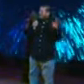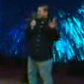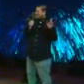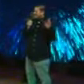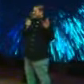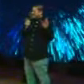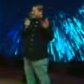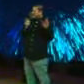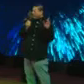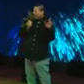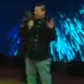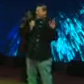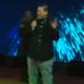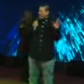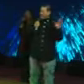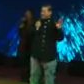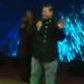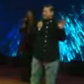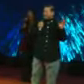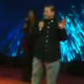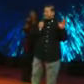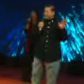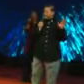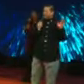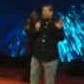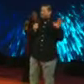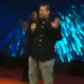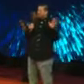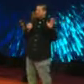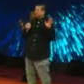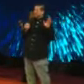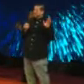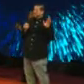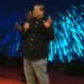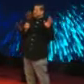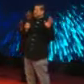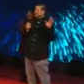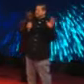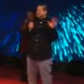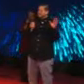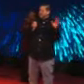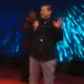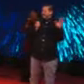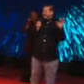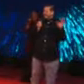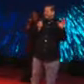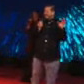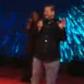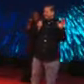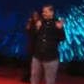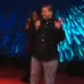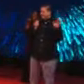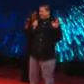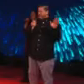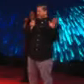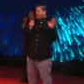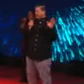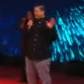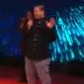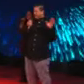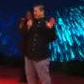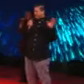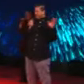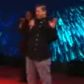vida ha sido bueno. Aleluya. En mi vida